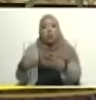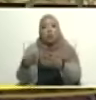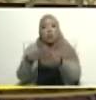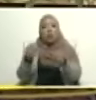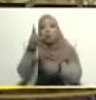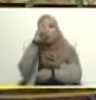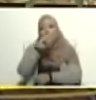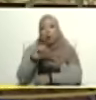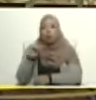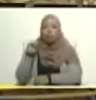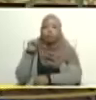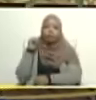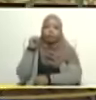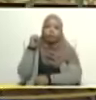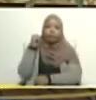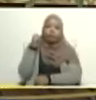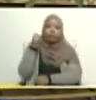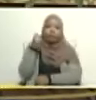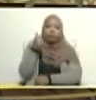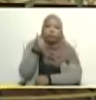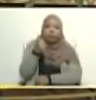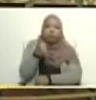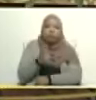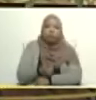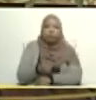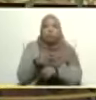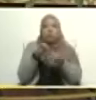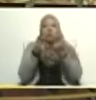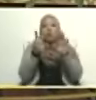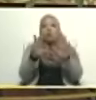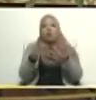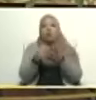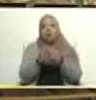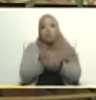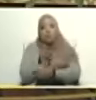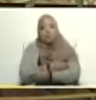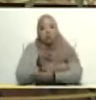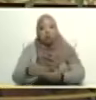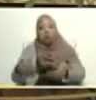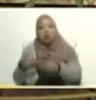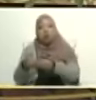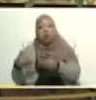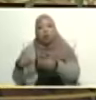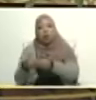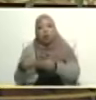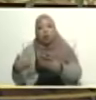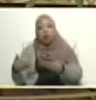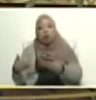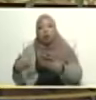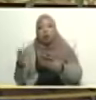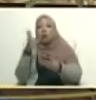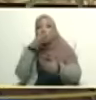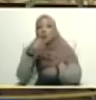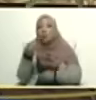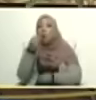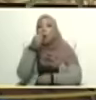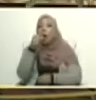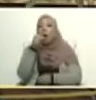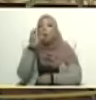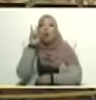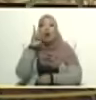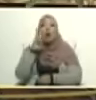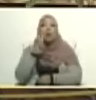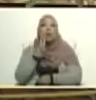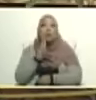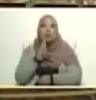los años, miles, cerca de 8.000 millones en el año 2013, y no hay agua potable